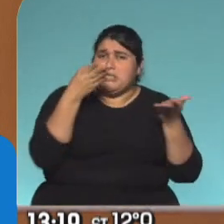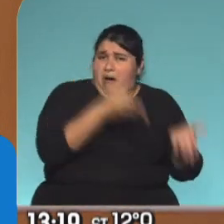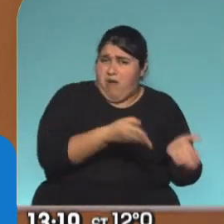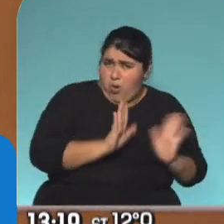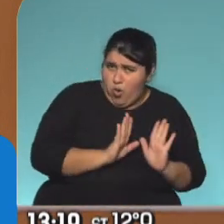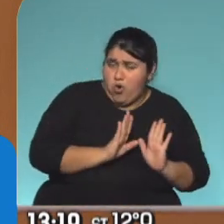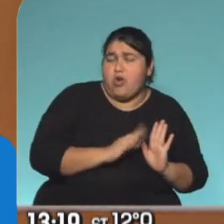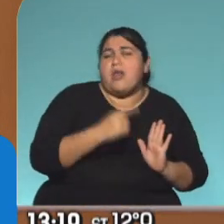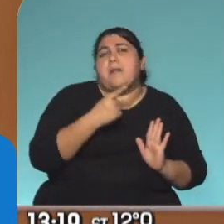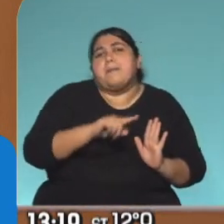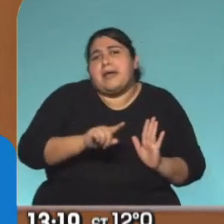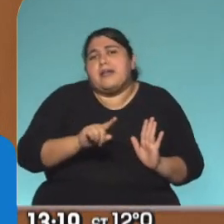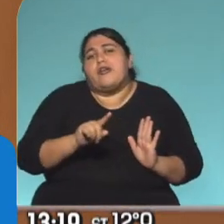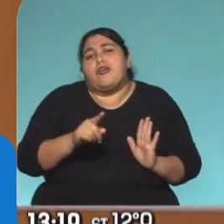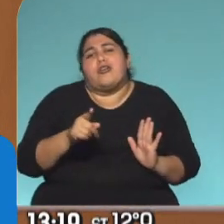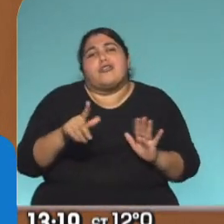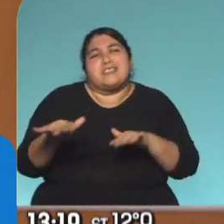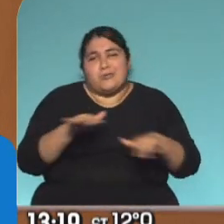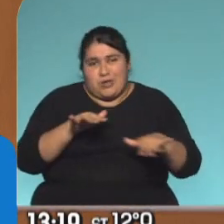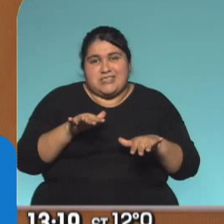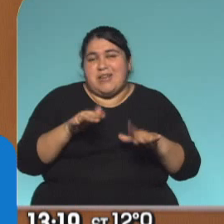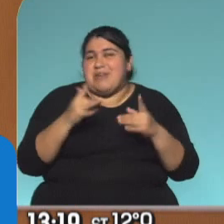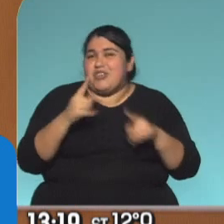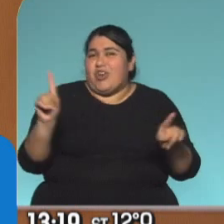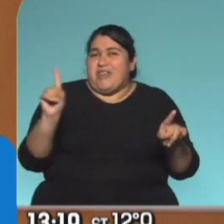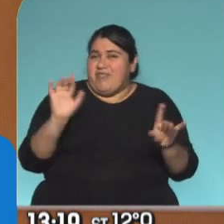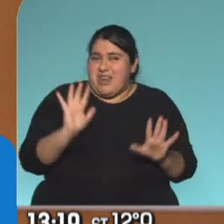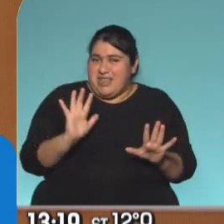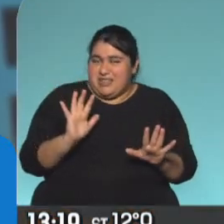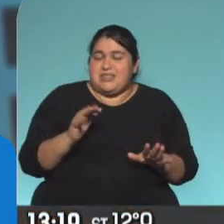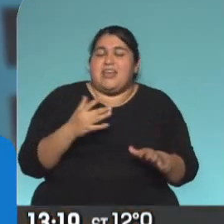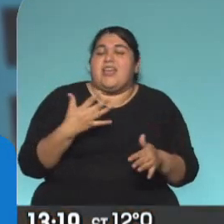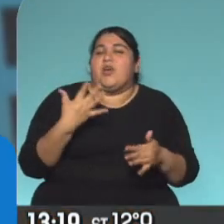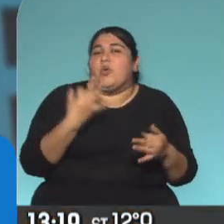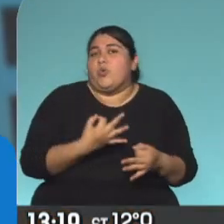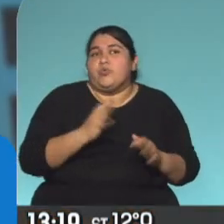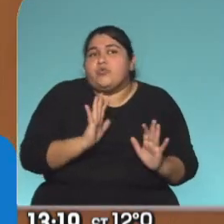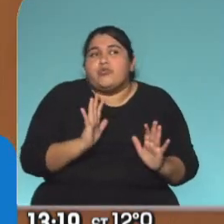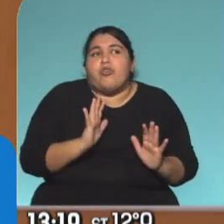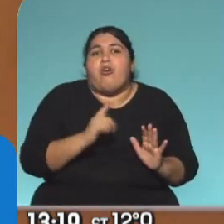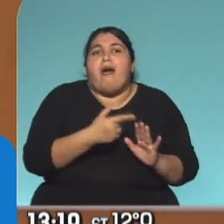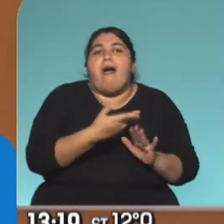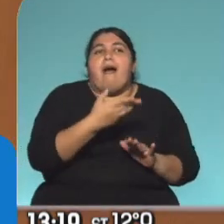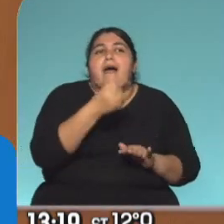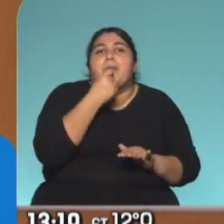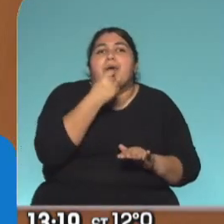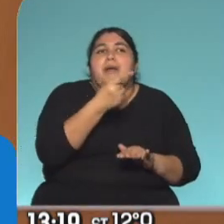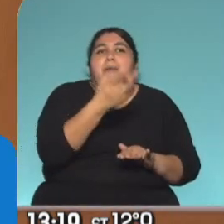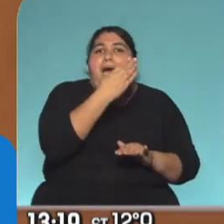puede ser que lo favorezca. Ahora, realmente es una situación absolutamente excepcional, no hay ningún antecedente de que haya pasado